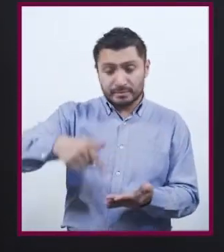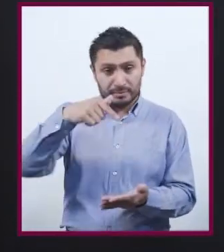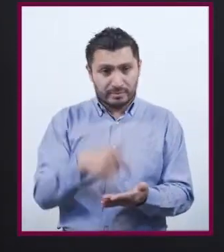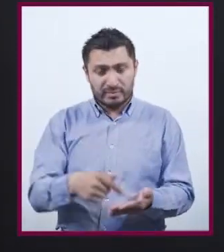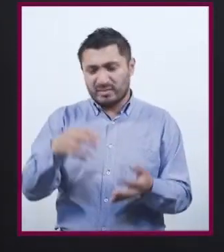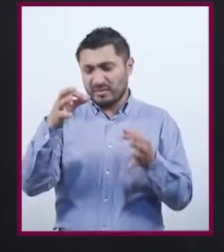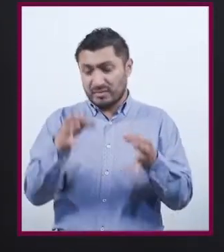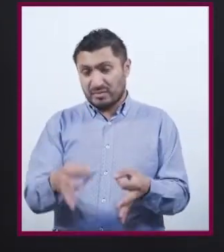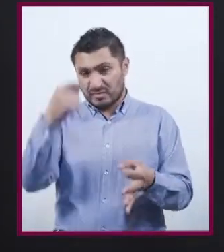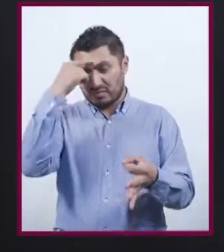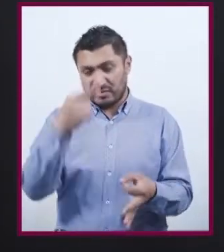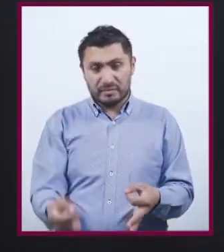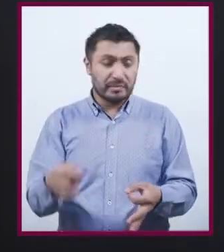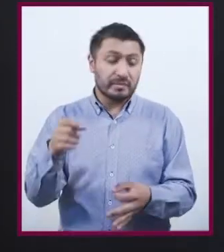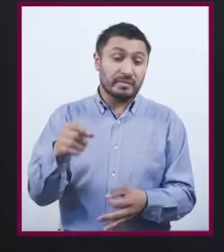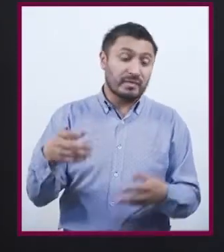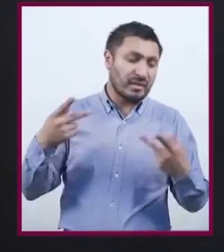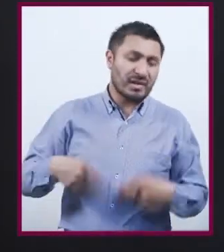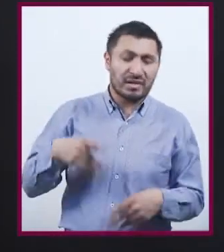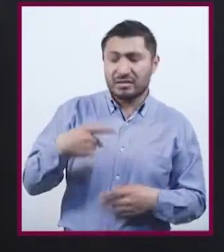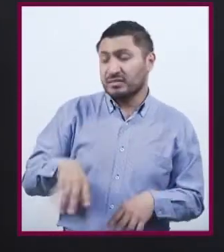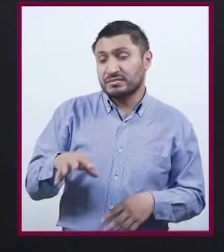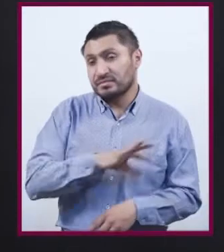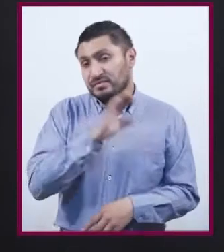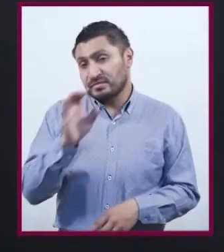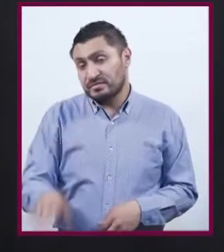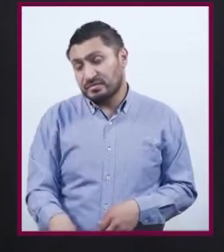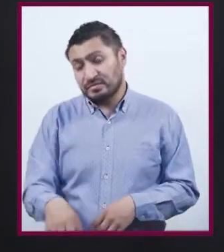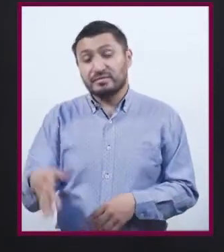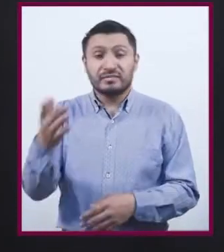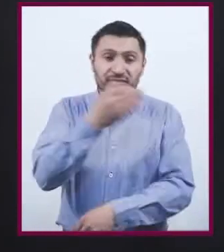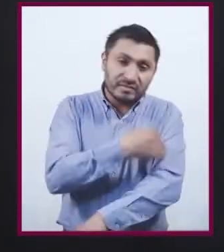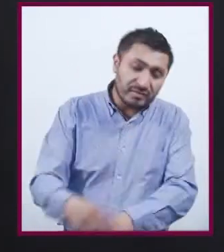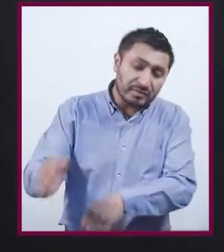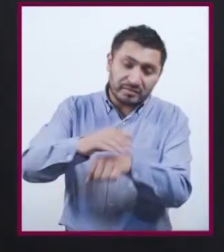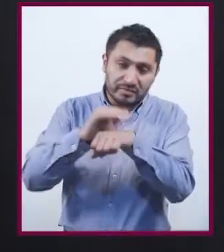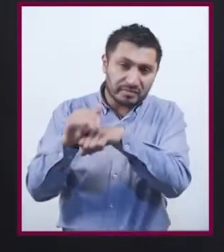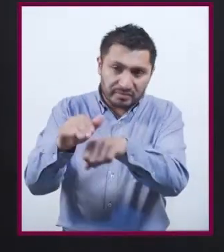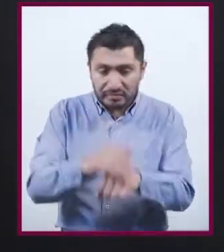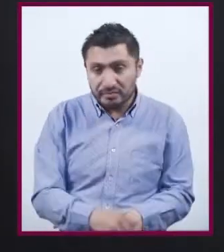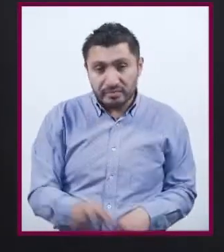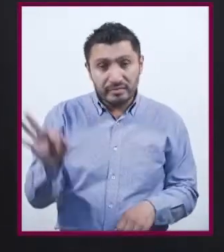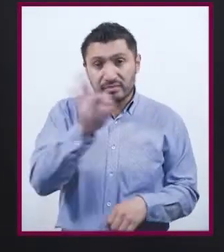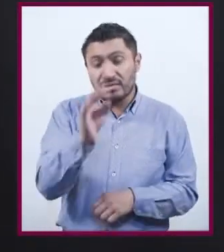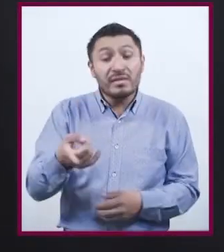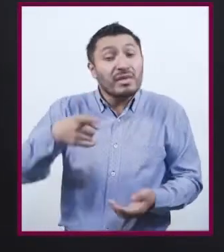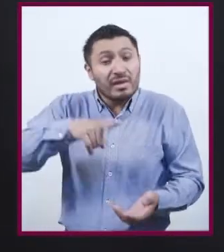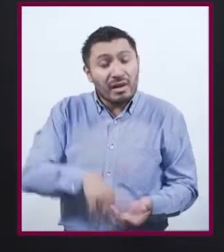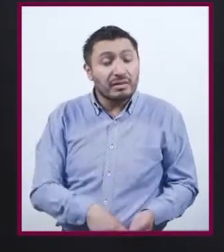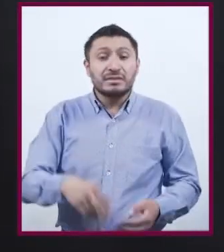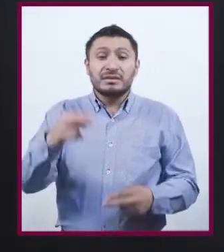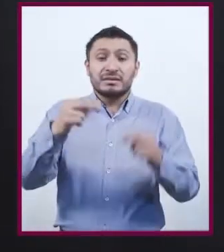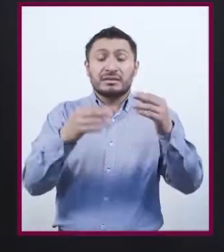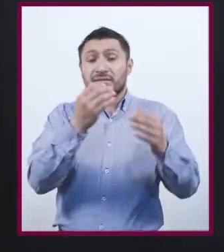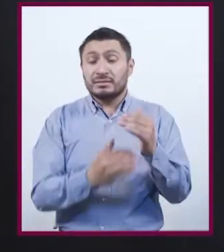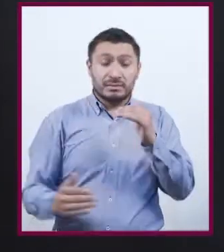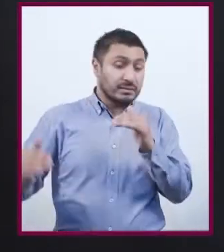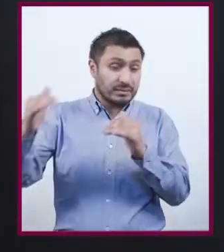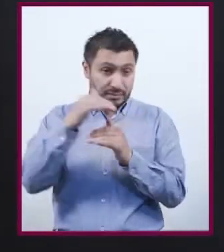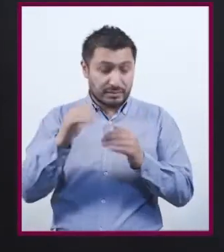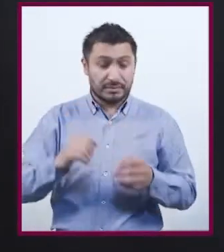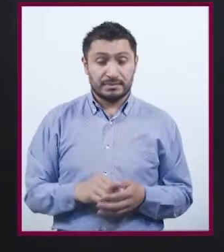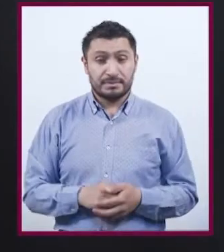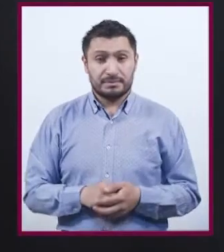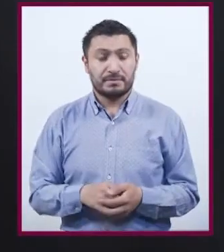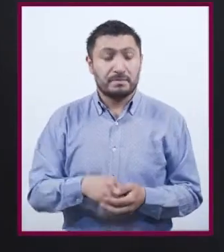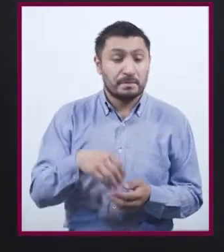fin. El lugar era definido a voluntad del propio difunto o difunta, de la familia o de los amigos, si se